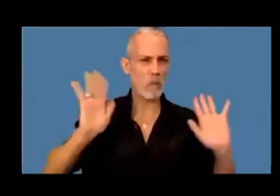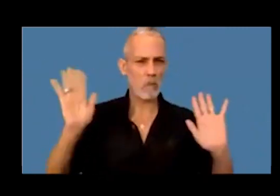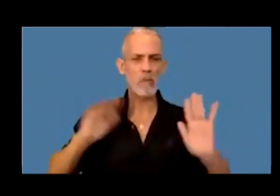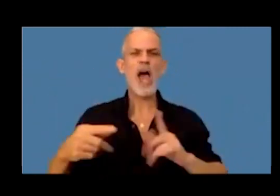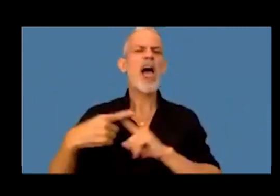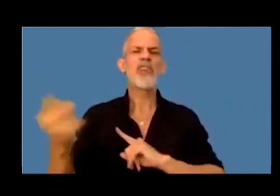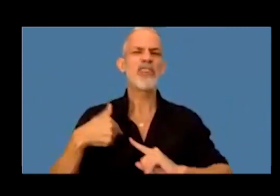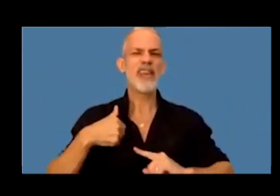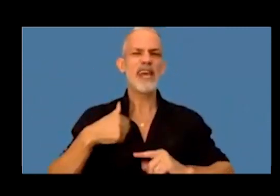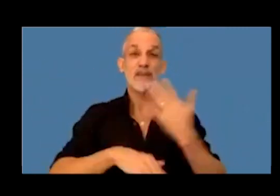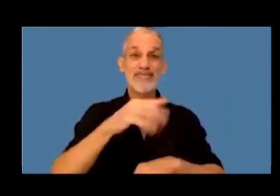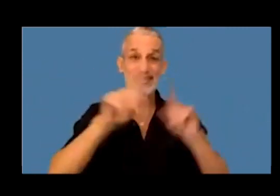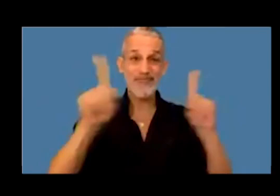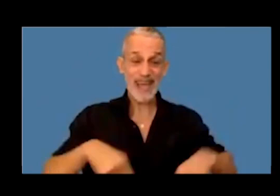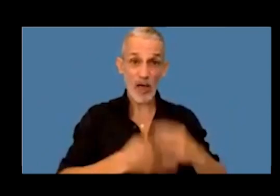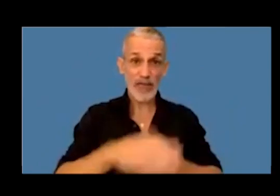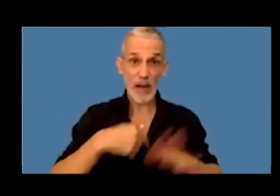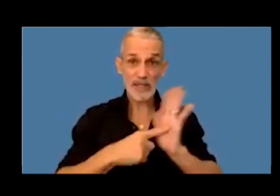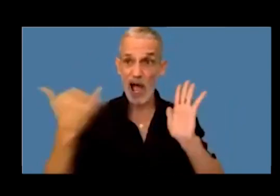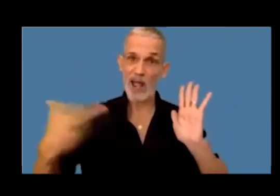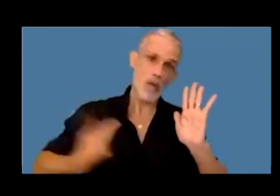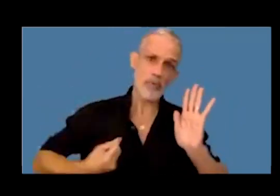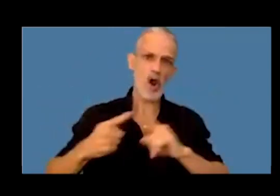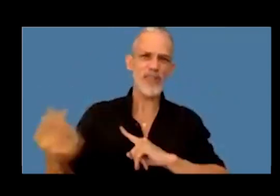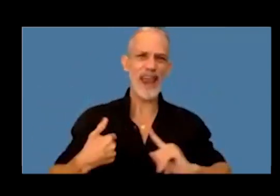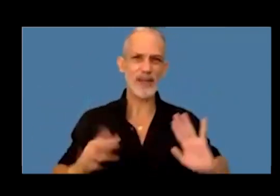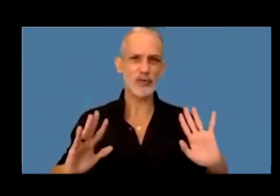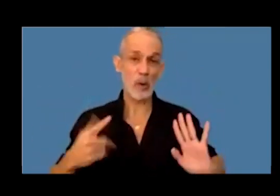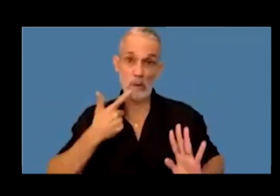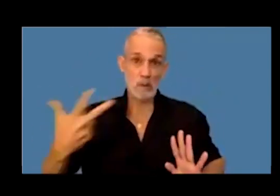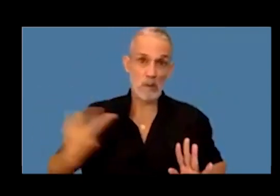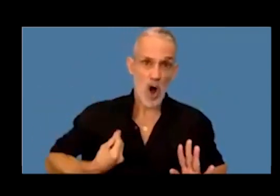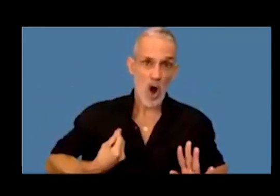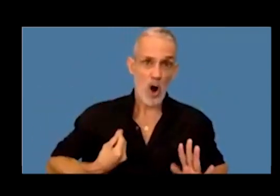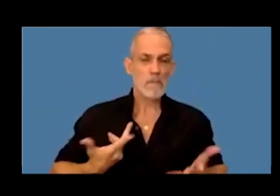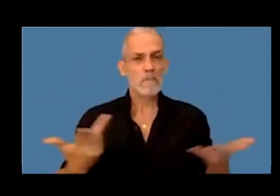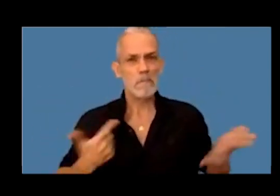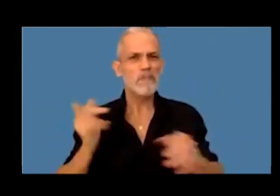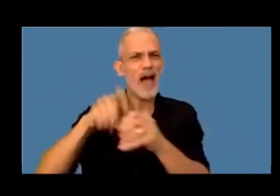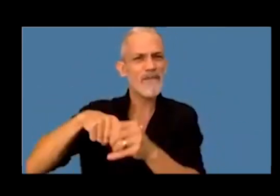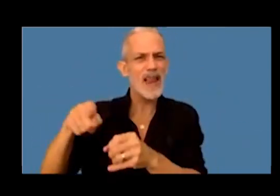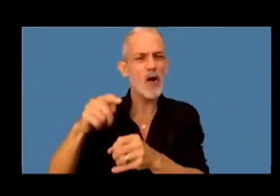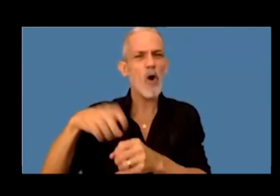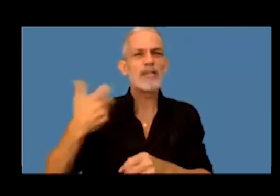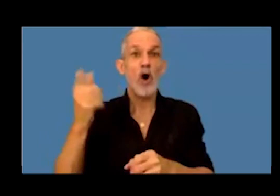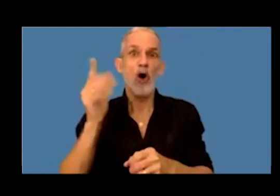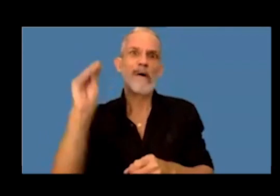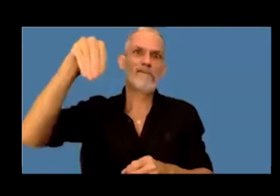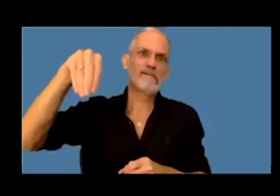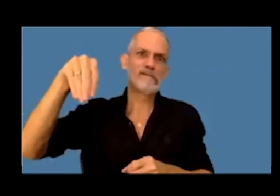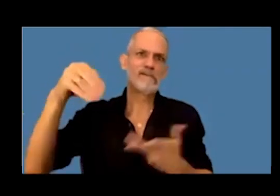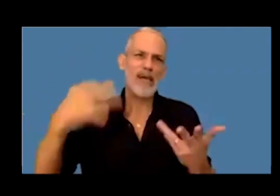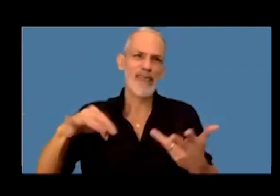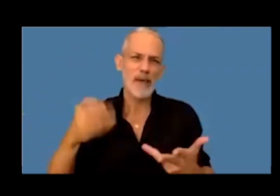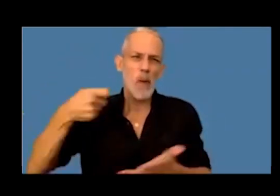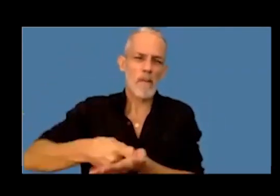tener certificado, directamente no permiten el ingreso o cobran un plus exorbitante a comparación